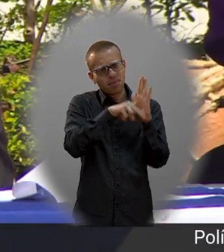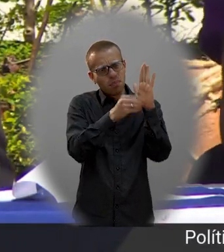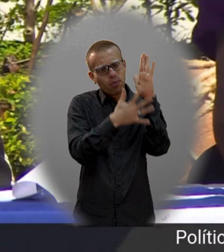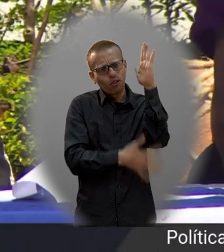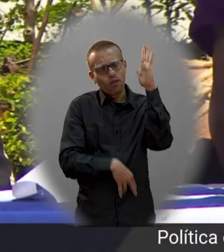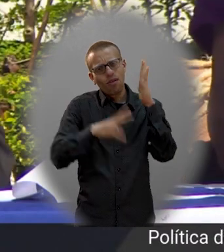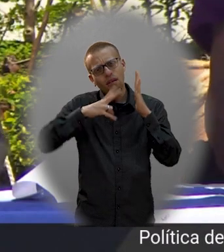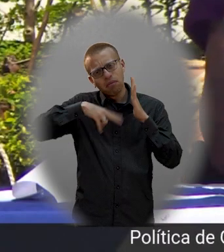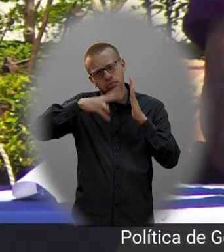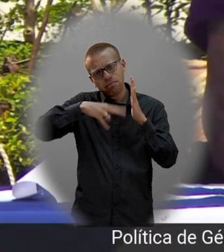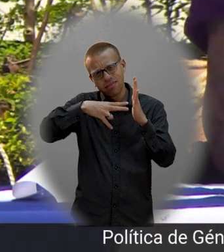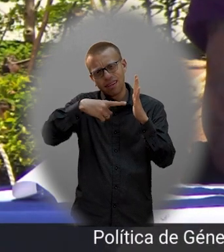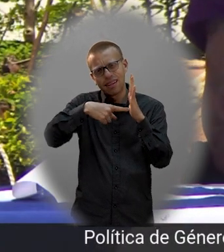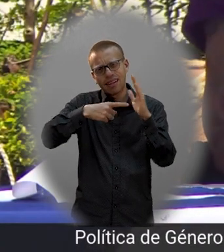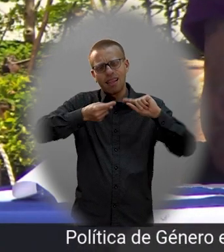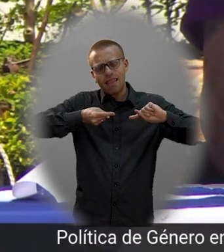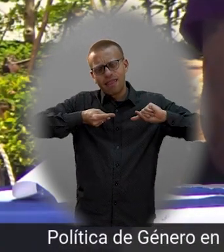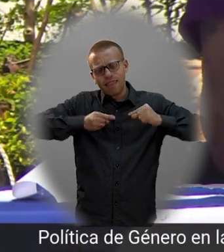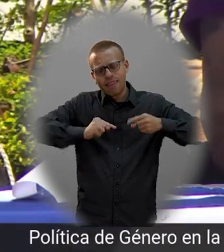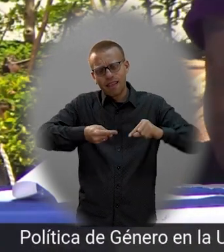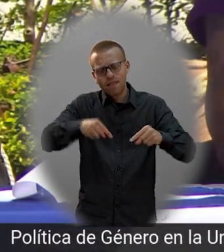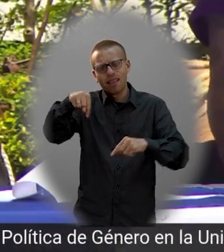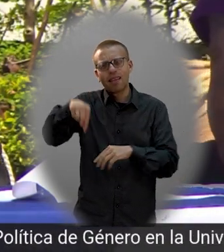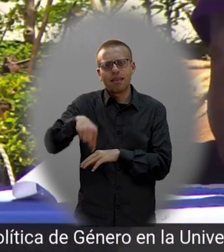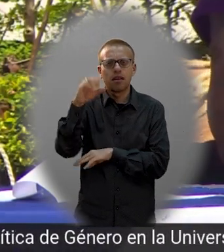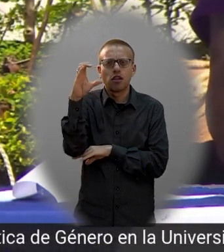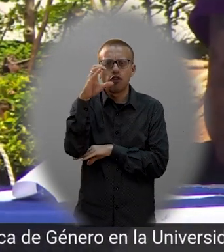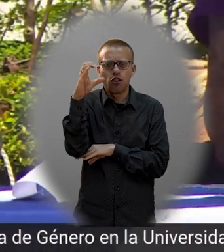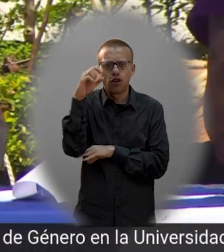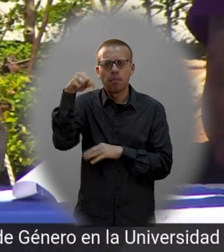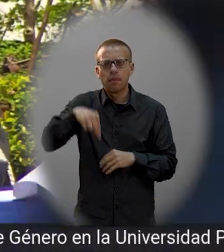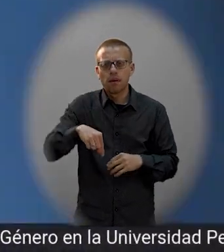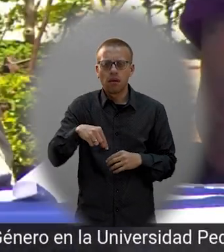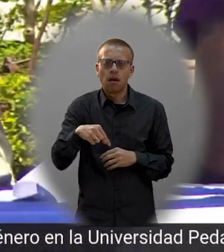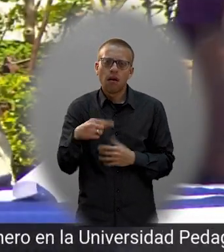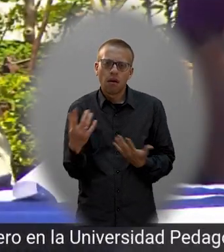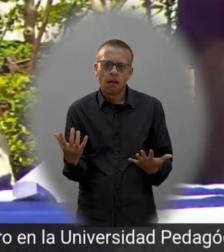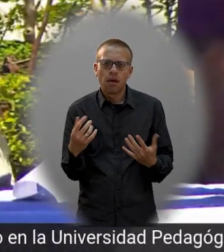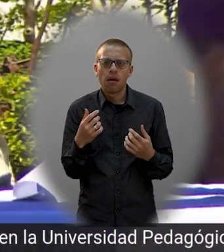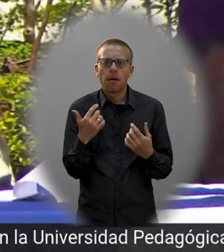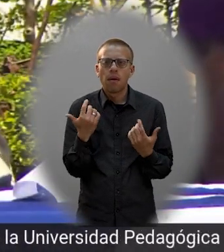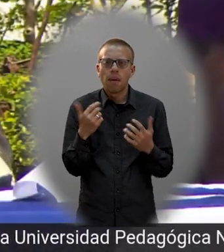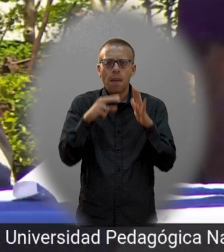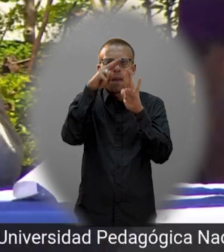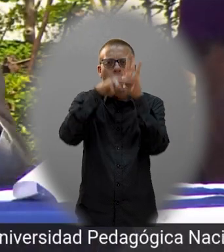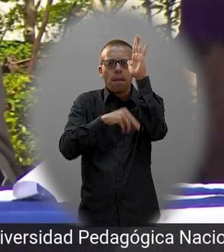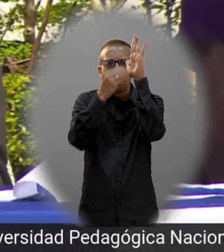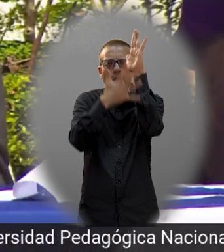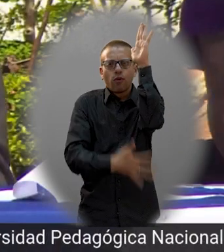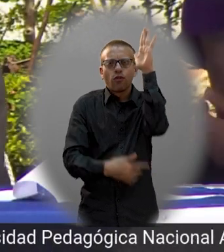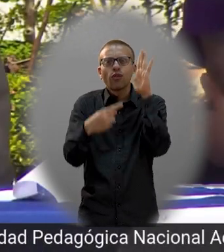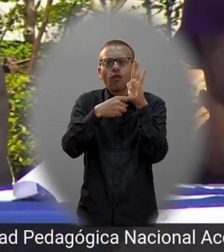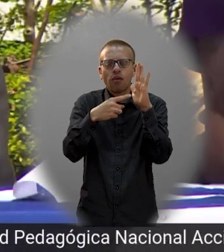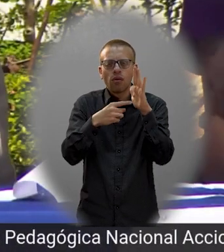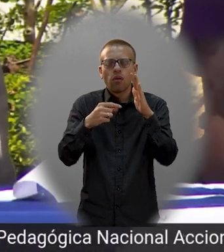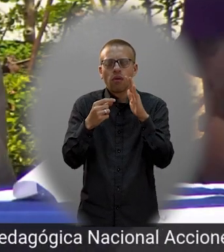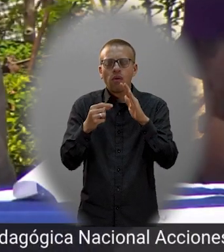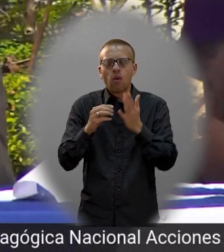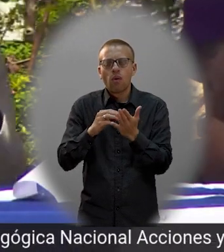el protocolo, sino con el debate que ha habido en Colombia, y es si un protocolo centrado en la justicia